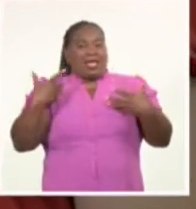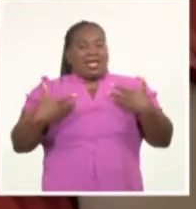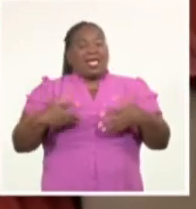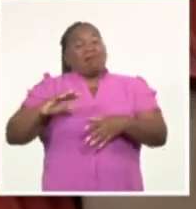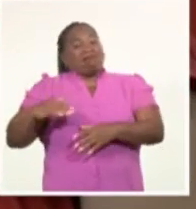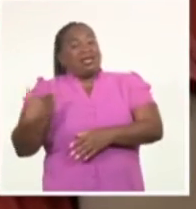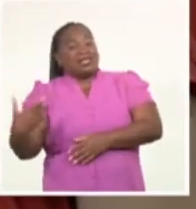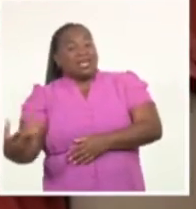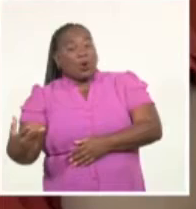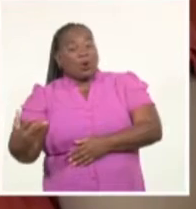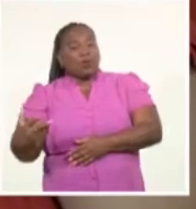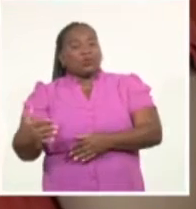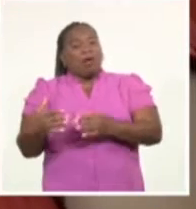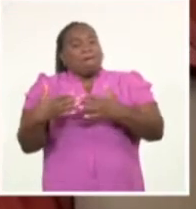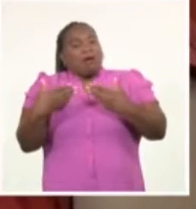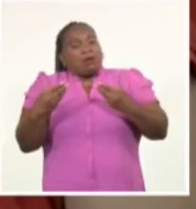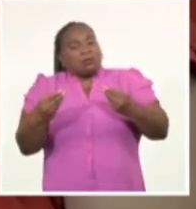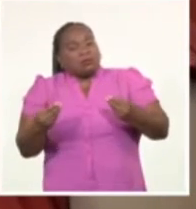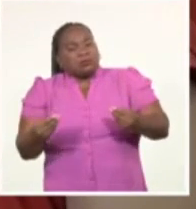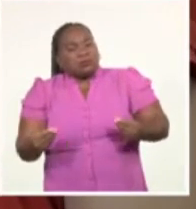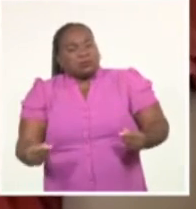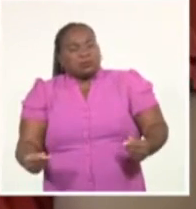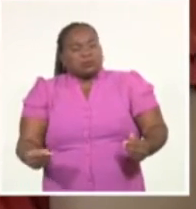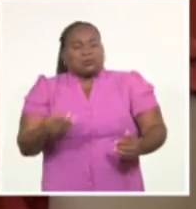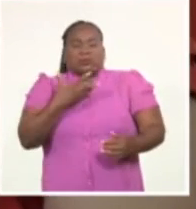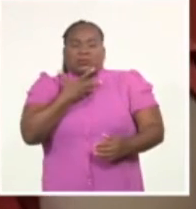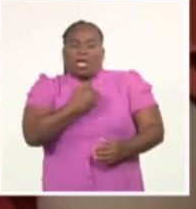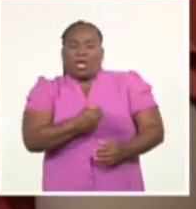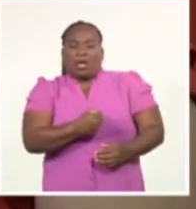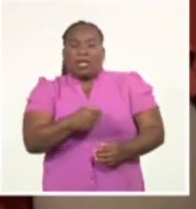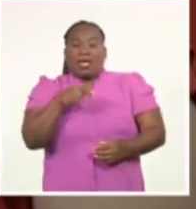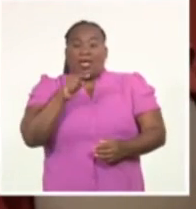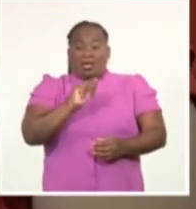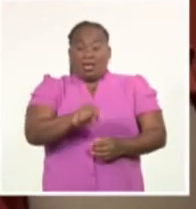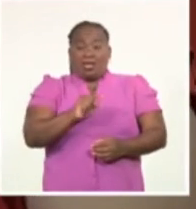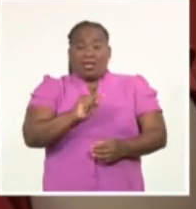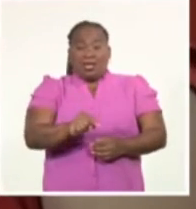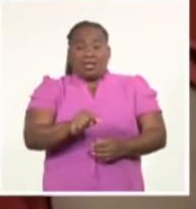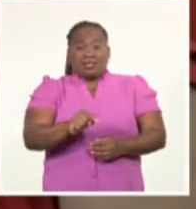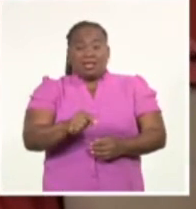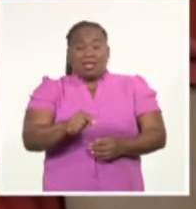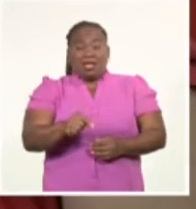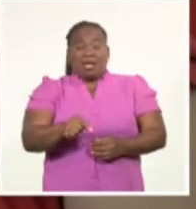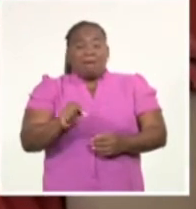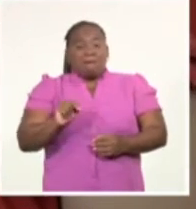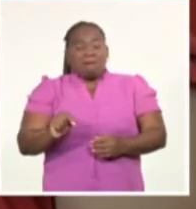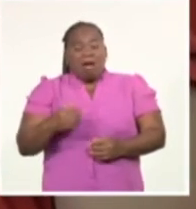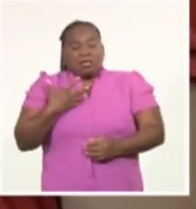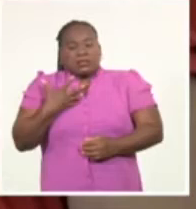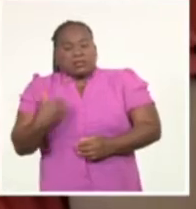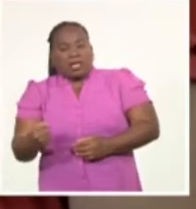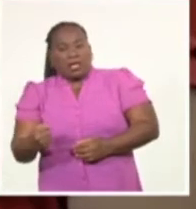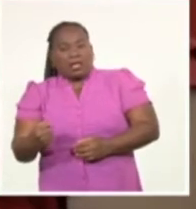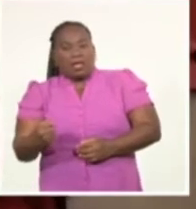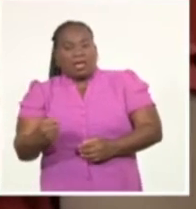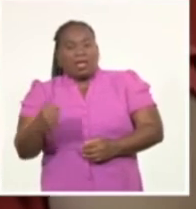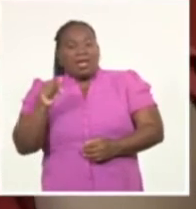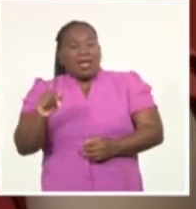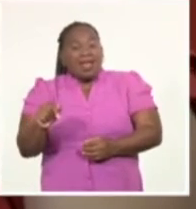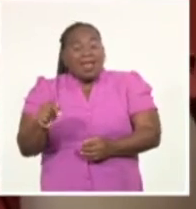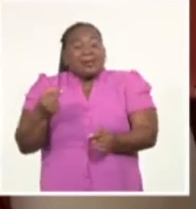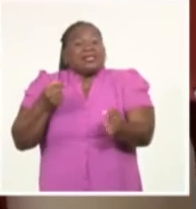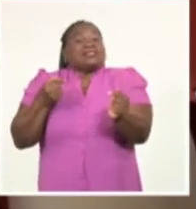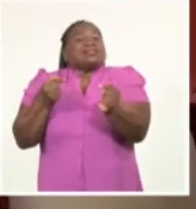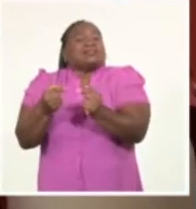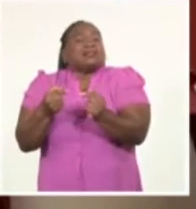poco más marcial. Esta, que tiene un poco de ese carácter un poco más marcial, es la más cercana a